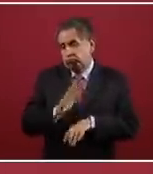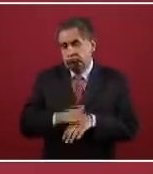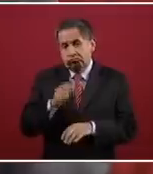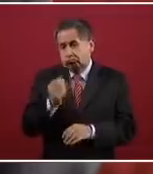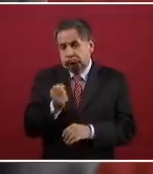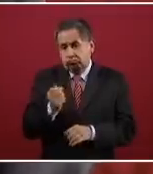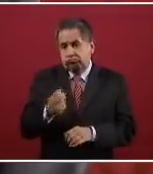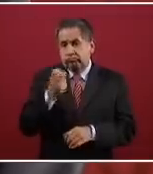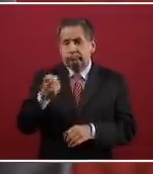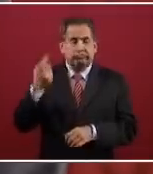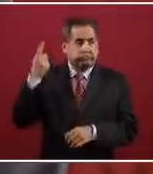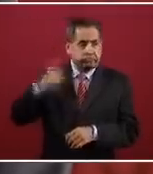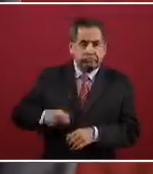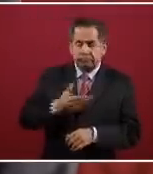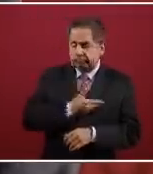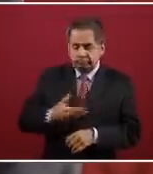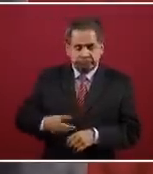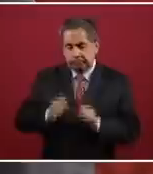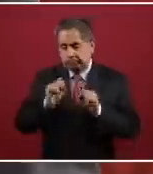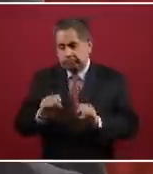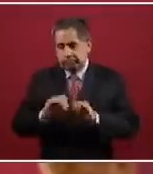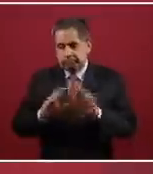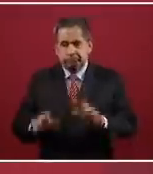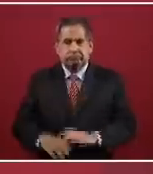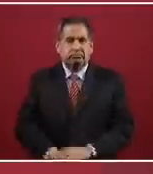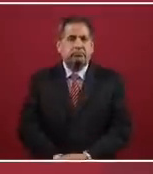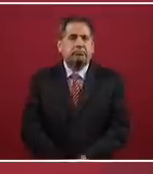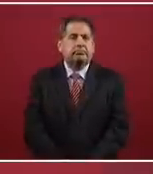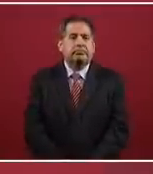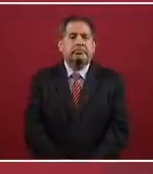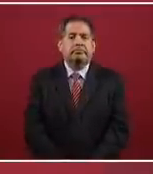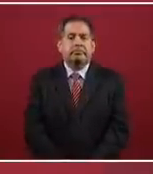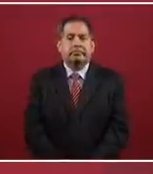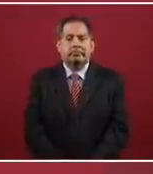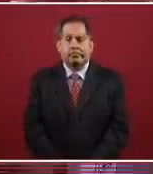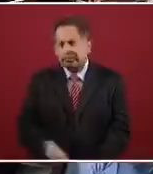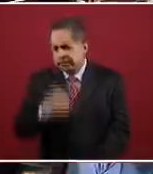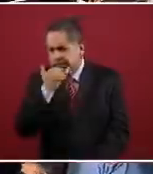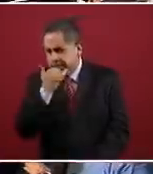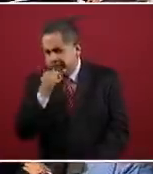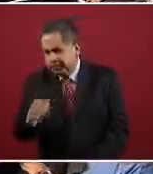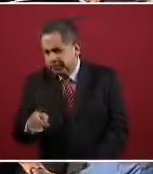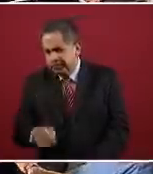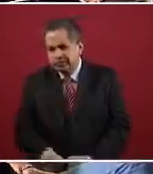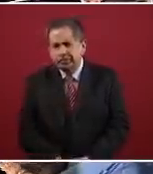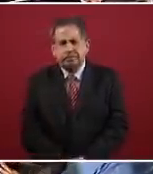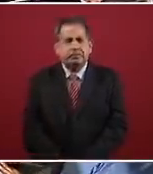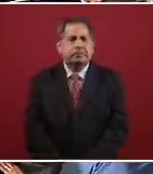es la instrucción fundamental del presidente. ¿Perdón?